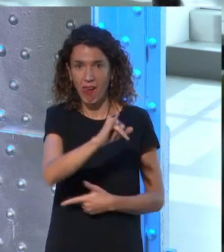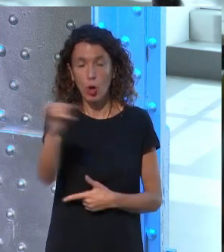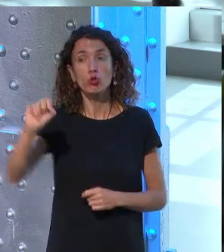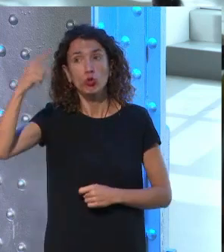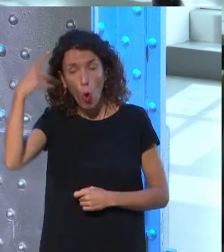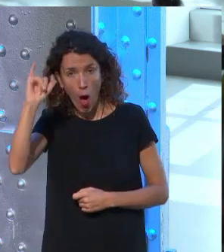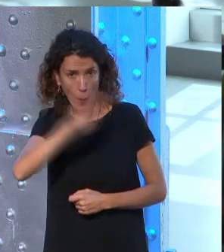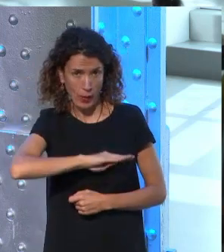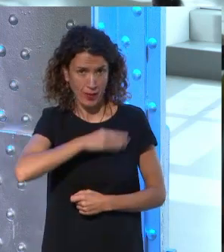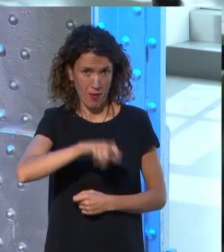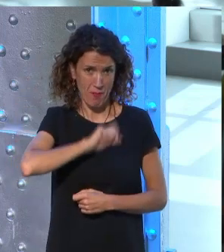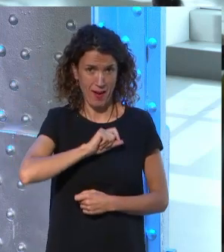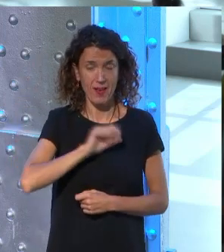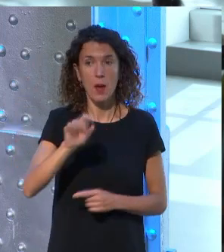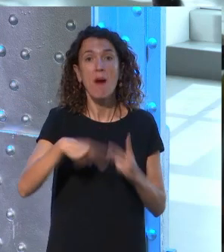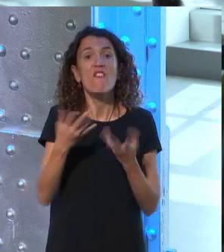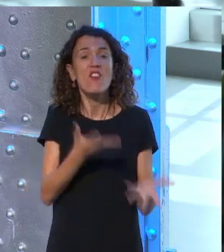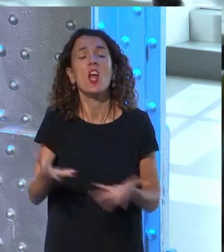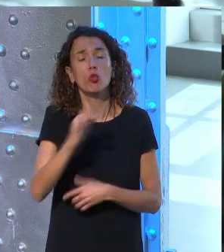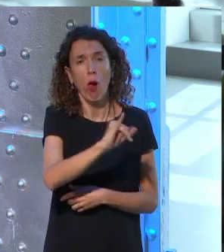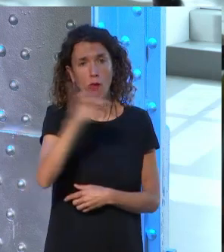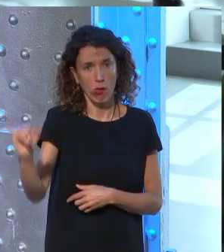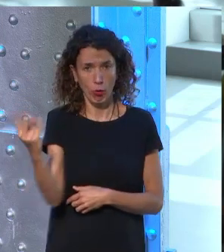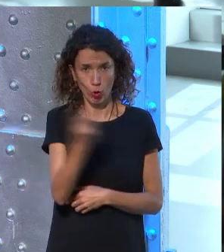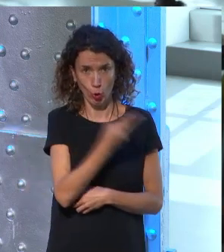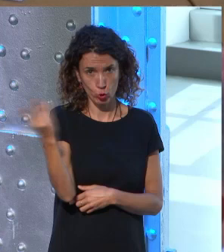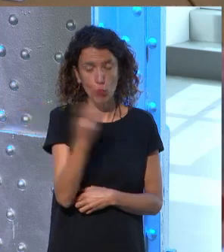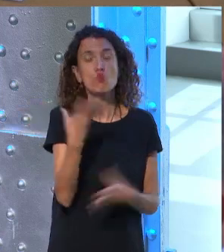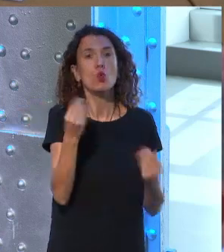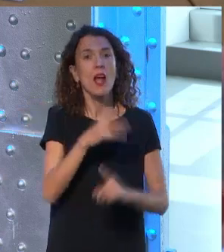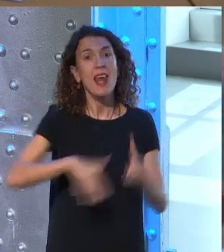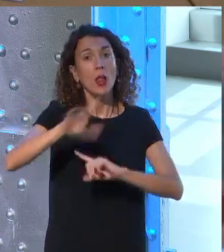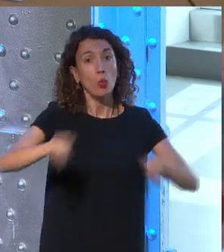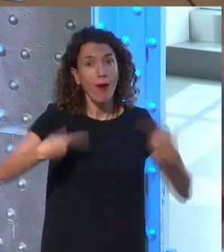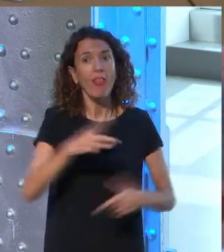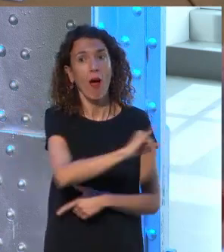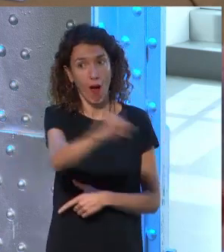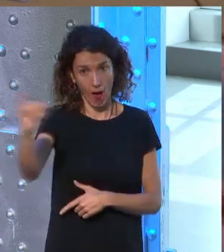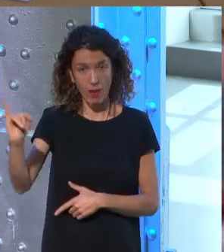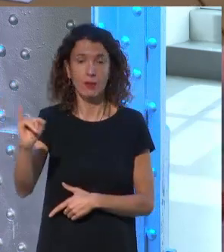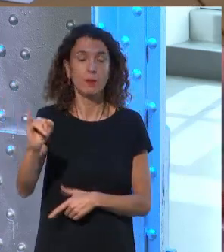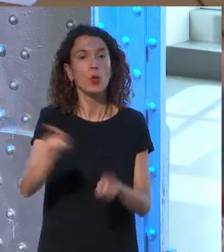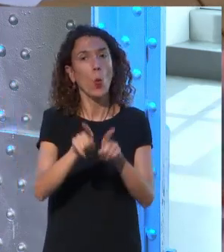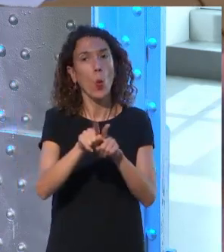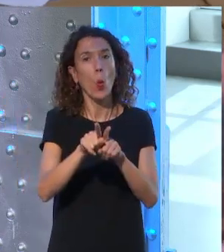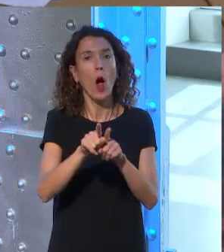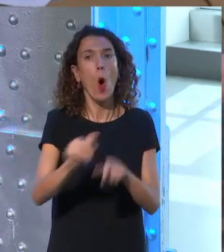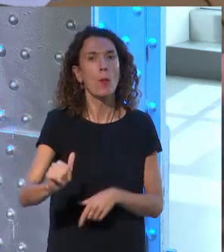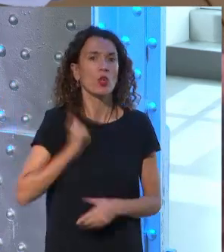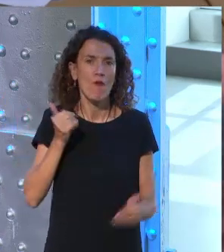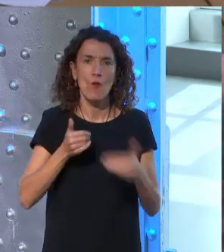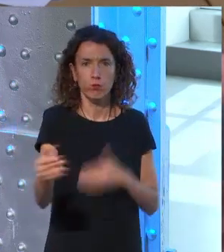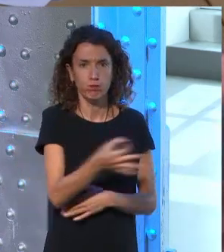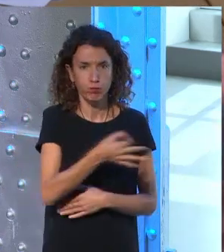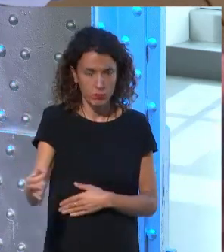sol, tenemos mucho viento y por lo tanto tenemos mucha naturaleza también y eso es una oportunidad de